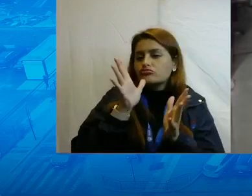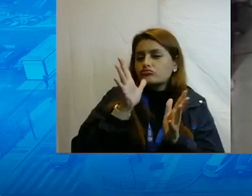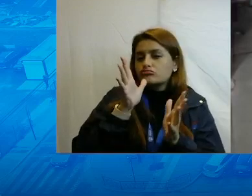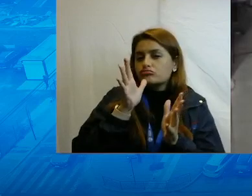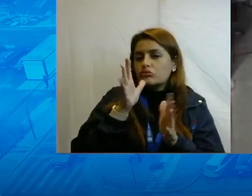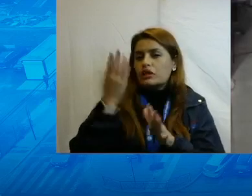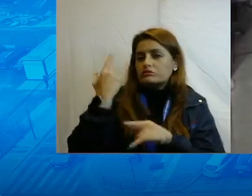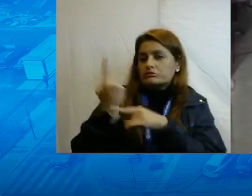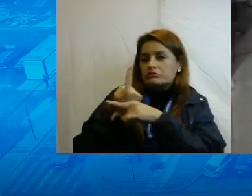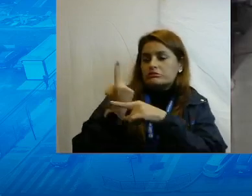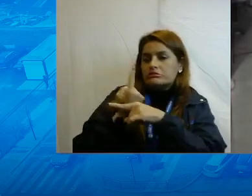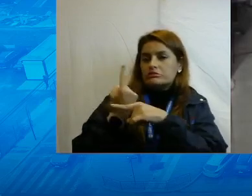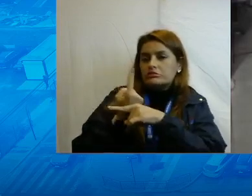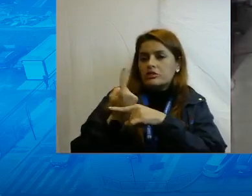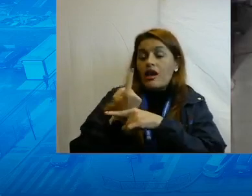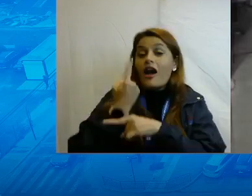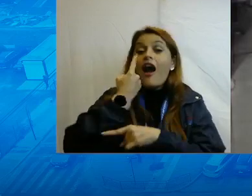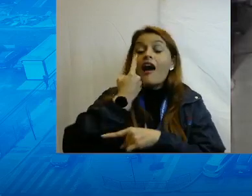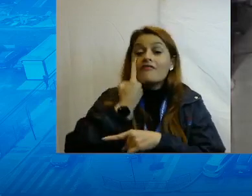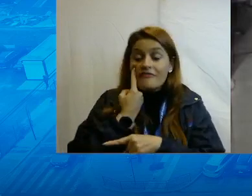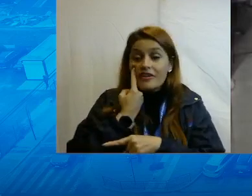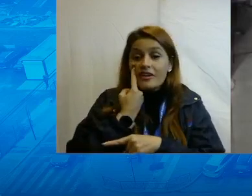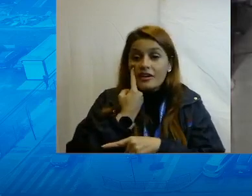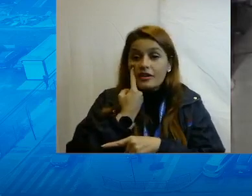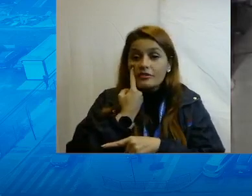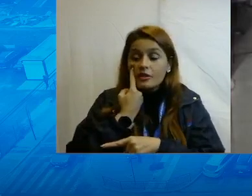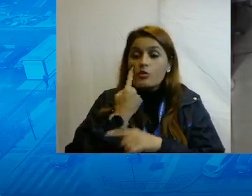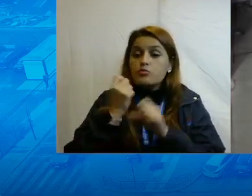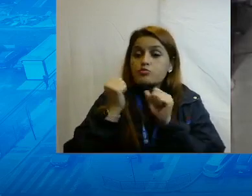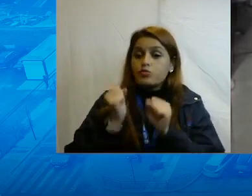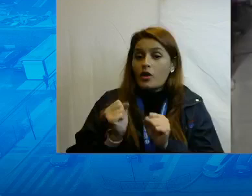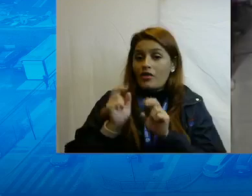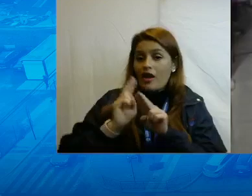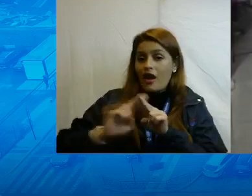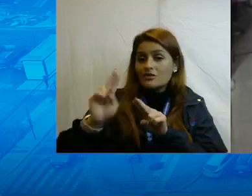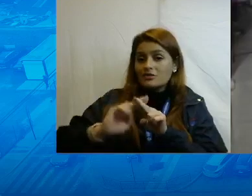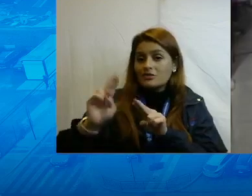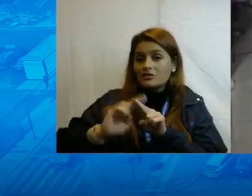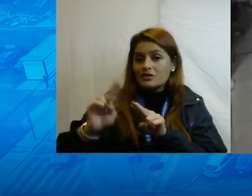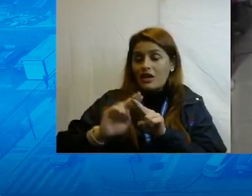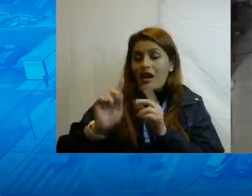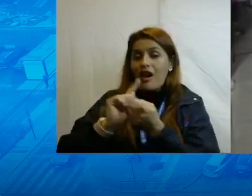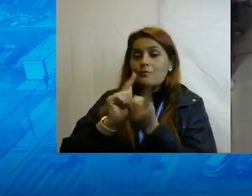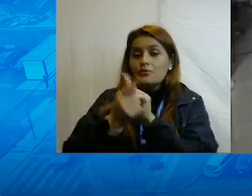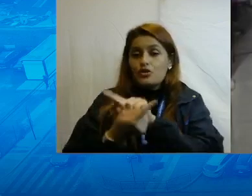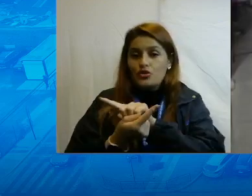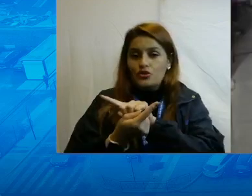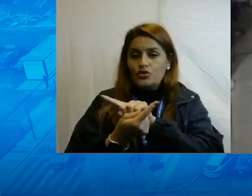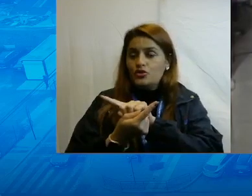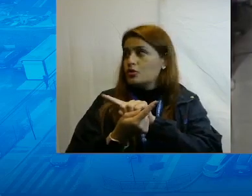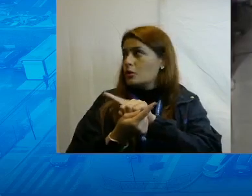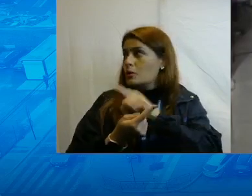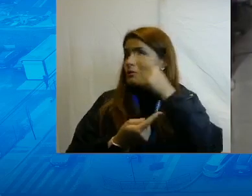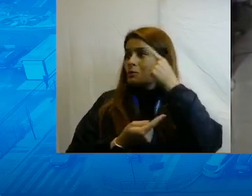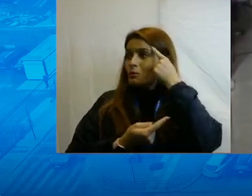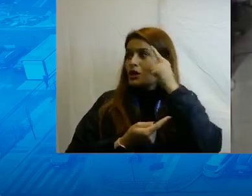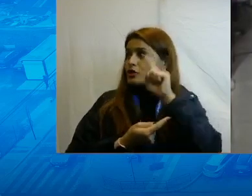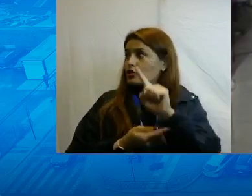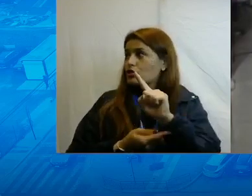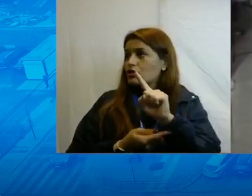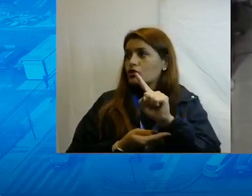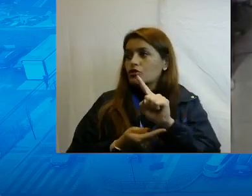comisiones, se iba a ver para poder hacer este cambio, pero por